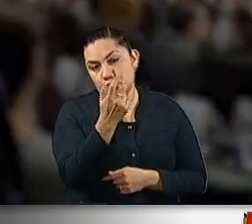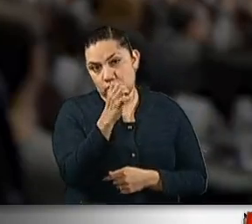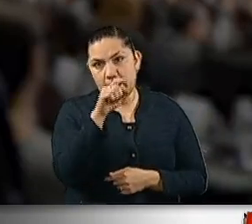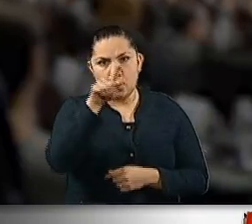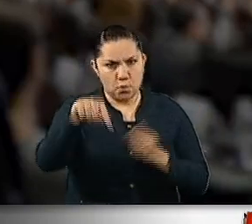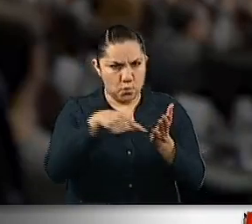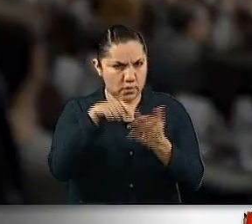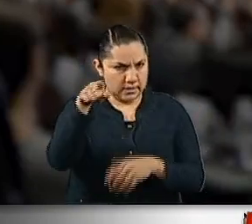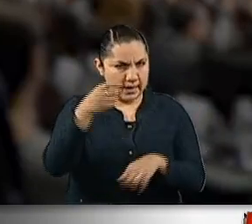México